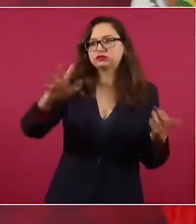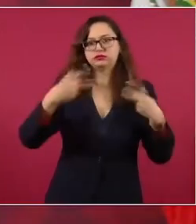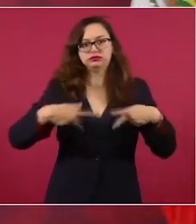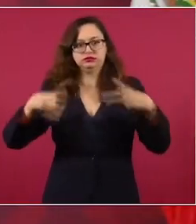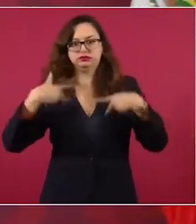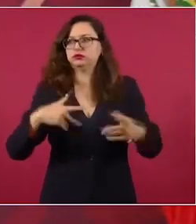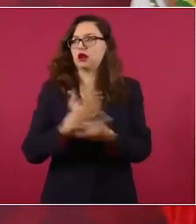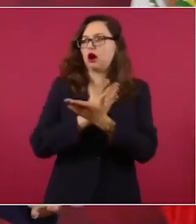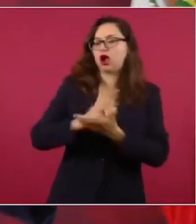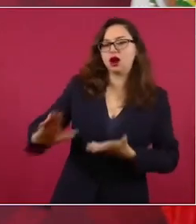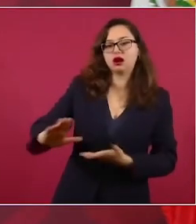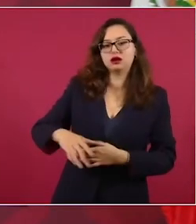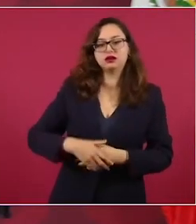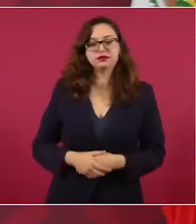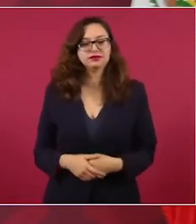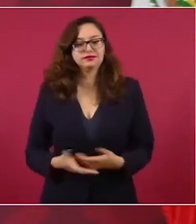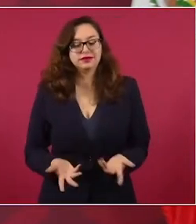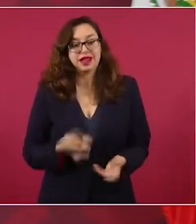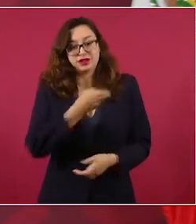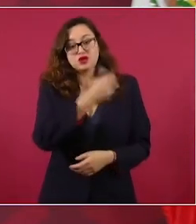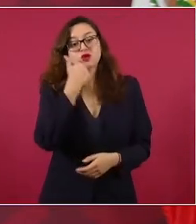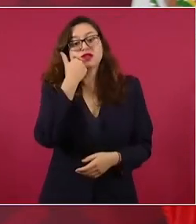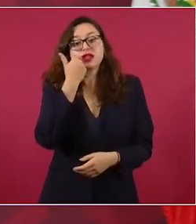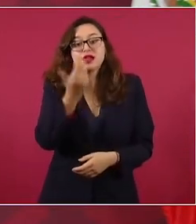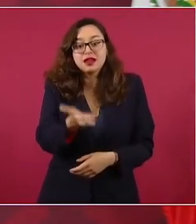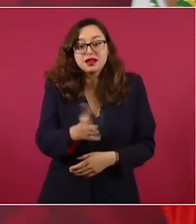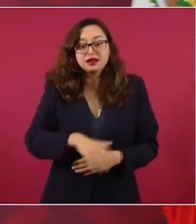Ese es el fondo de todo esto.